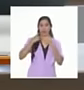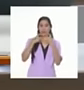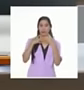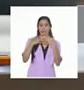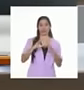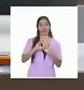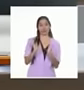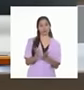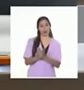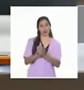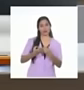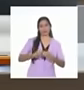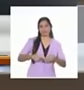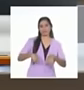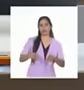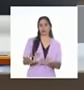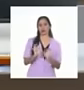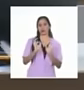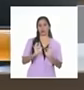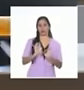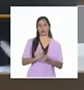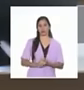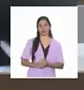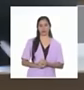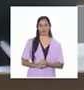tienen riesgo